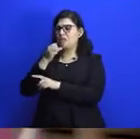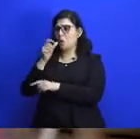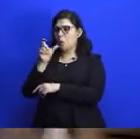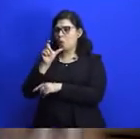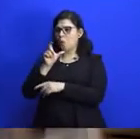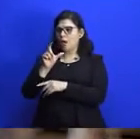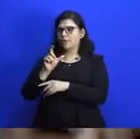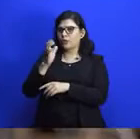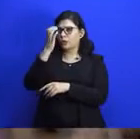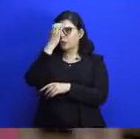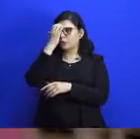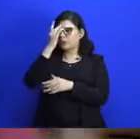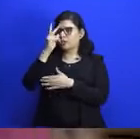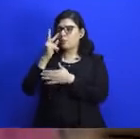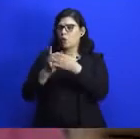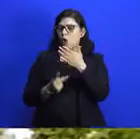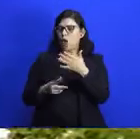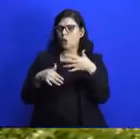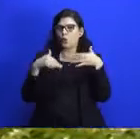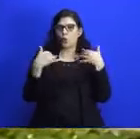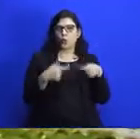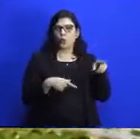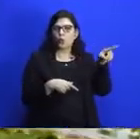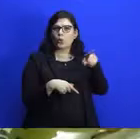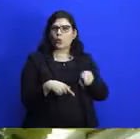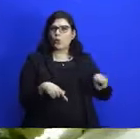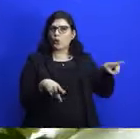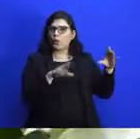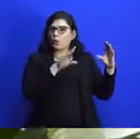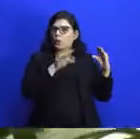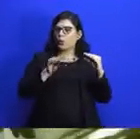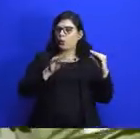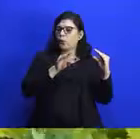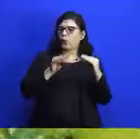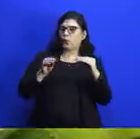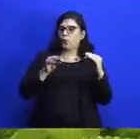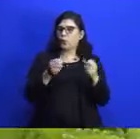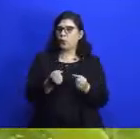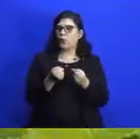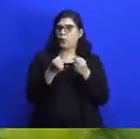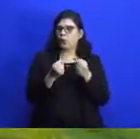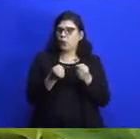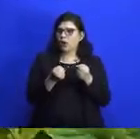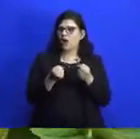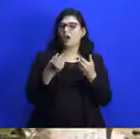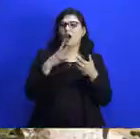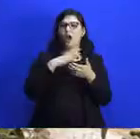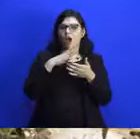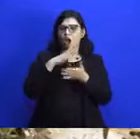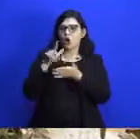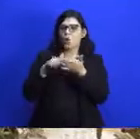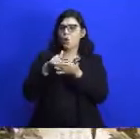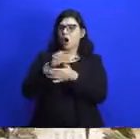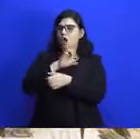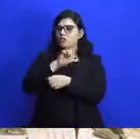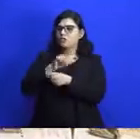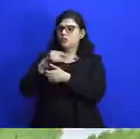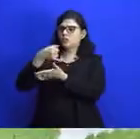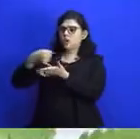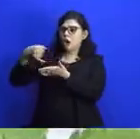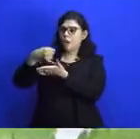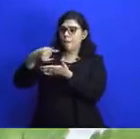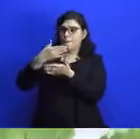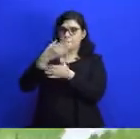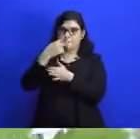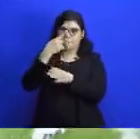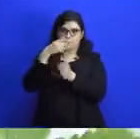programa, ellos nos han enseñado mucho. Nos han donado unos invernaderos para poder producir hoy en el tema de invierno,